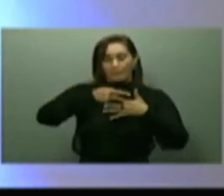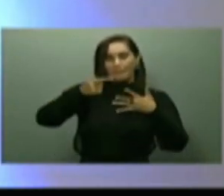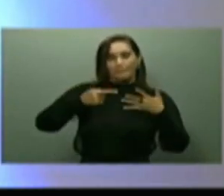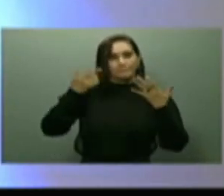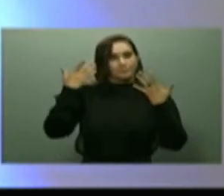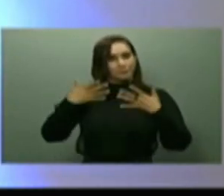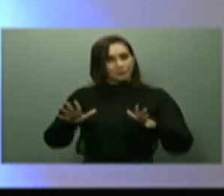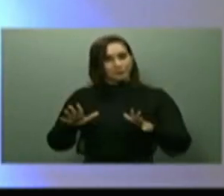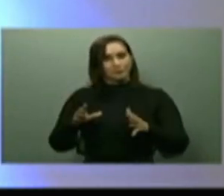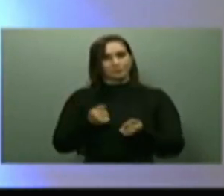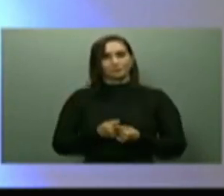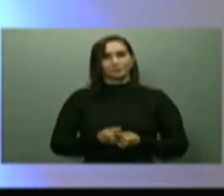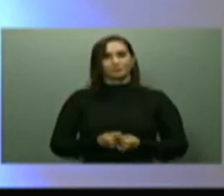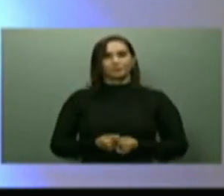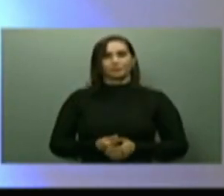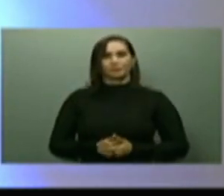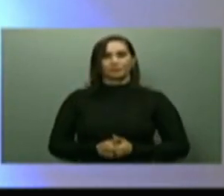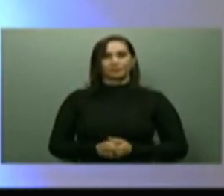mencionar.